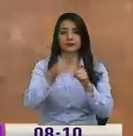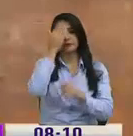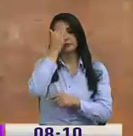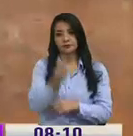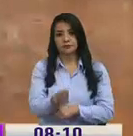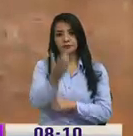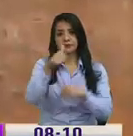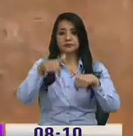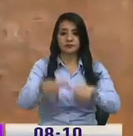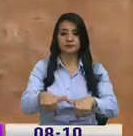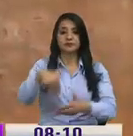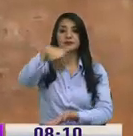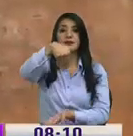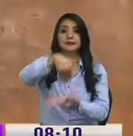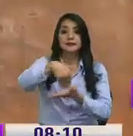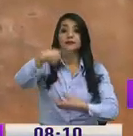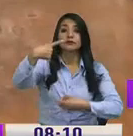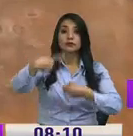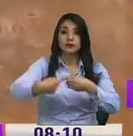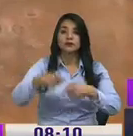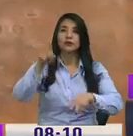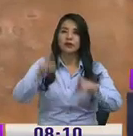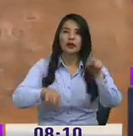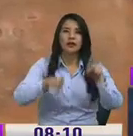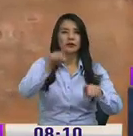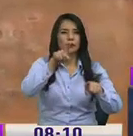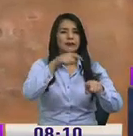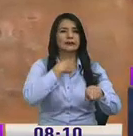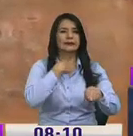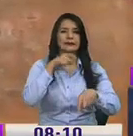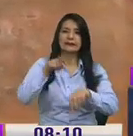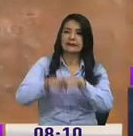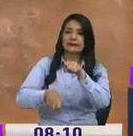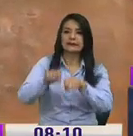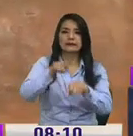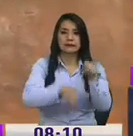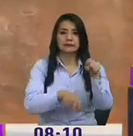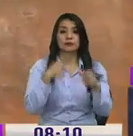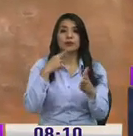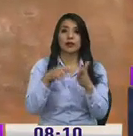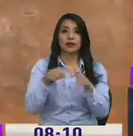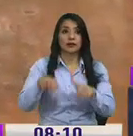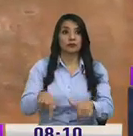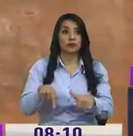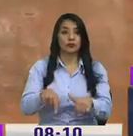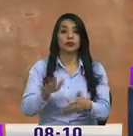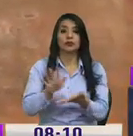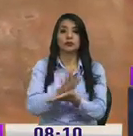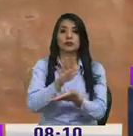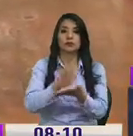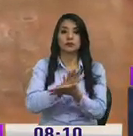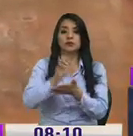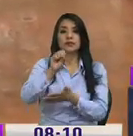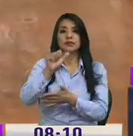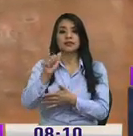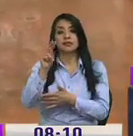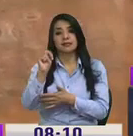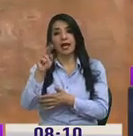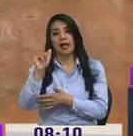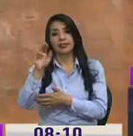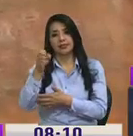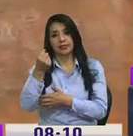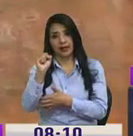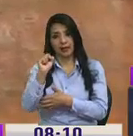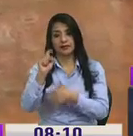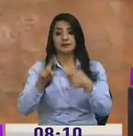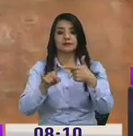en el Centro Histórico hubieron varias afectaciones en unidades educativas, una de ellas aquí en San Andrés. Sin embargo, también el Colegio La